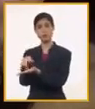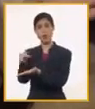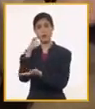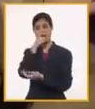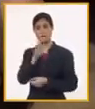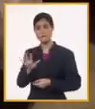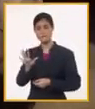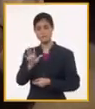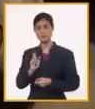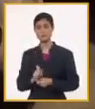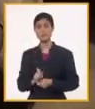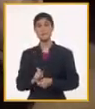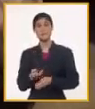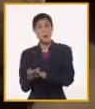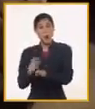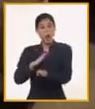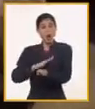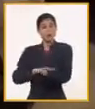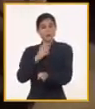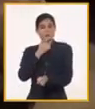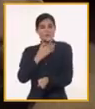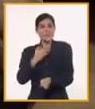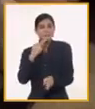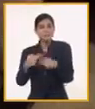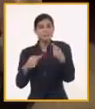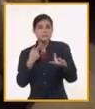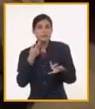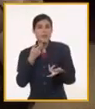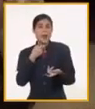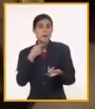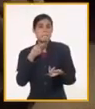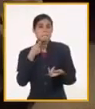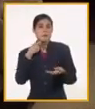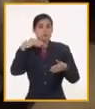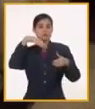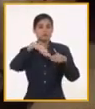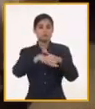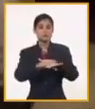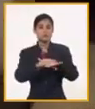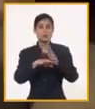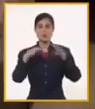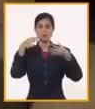un sobre fuerte, online, con